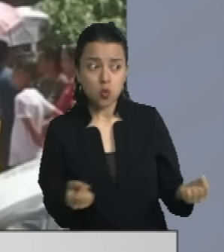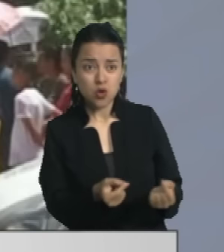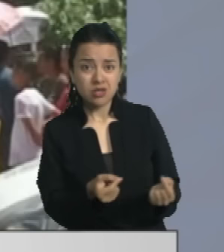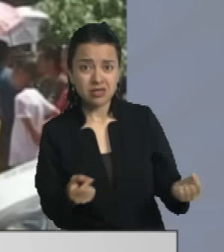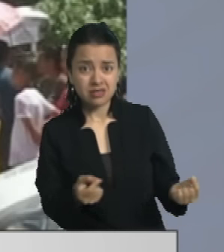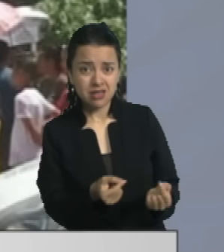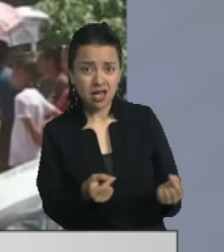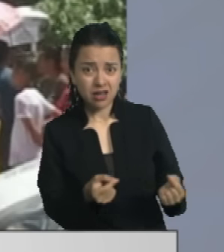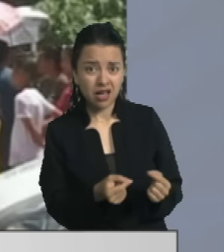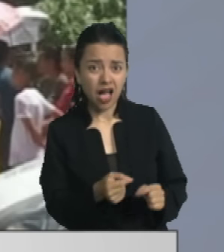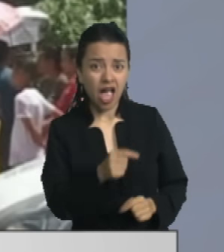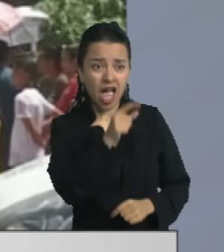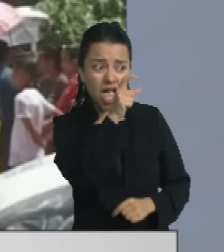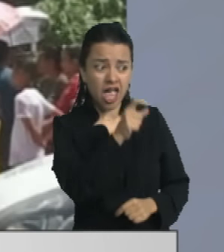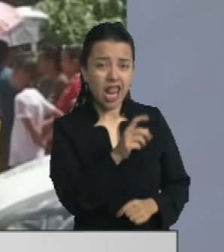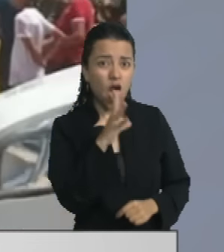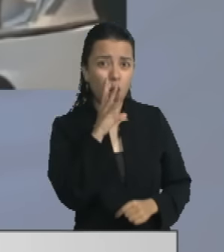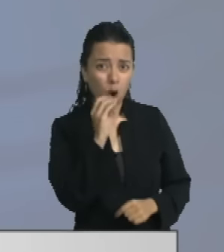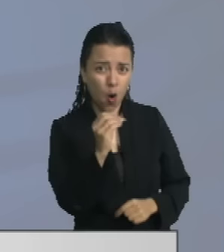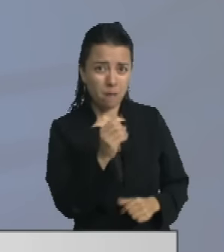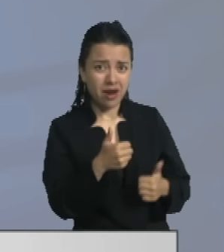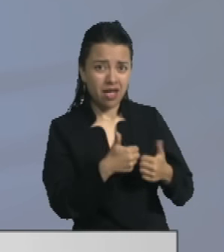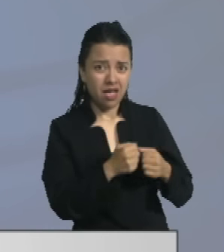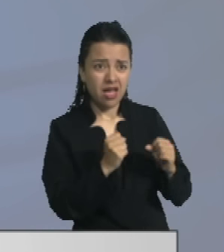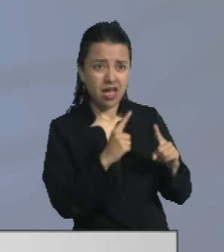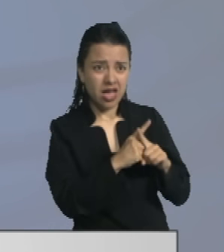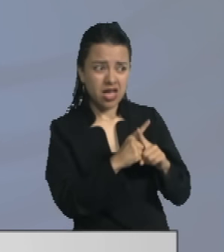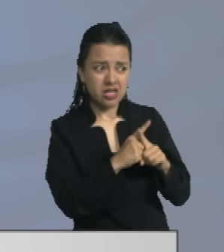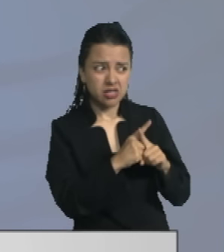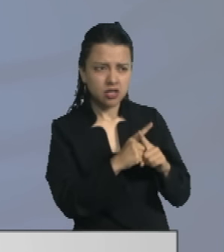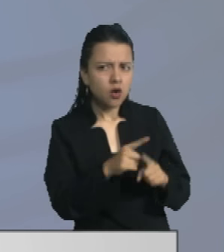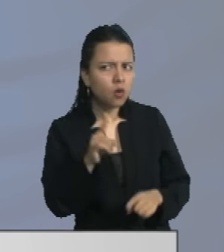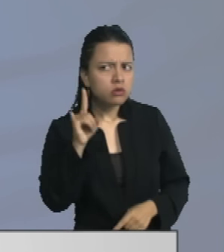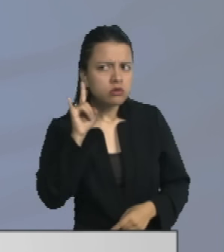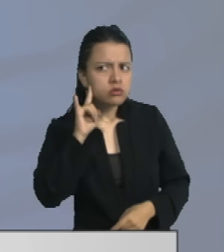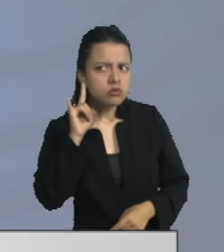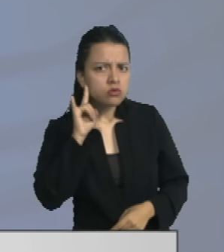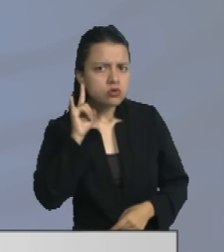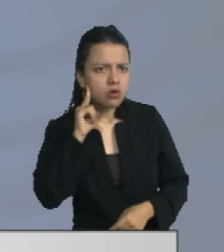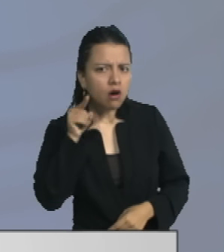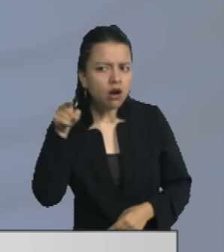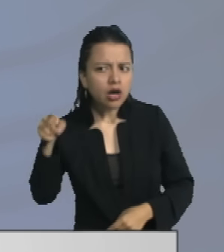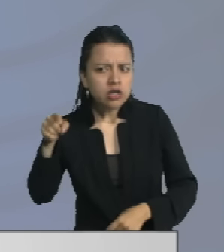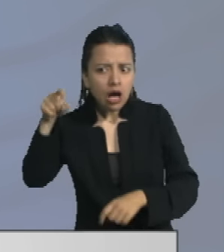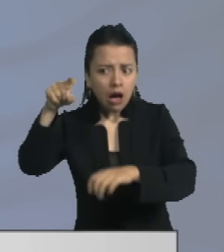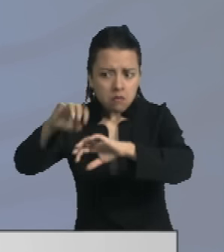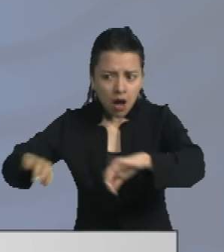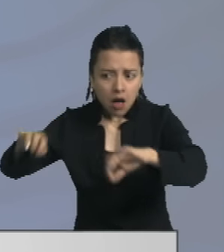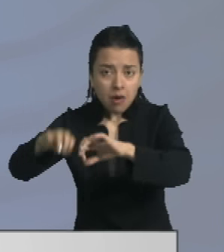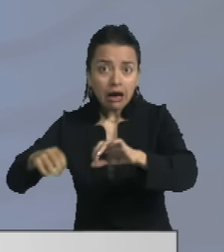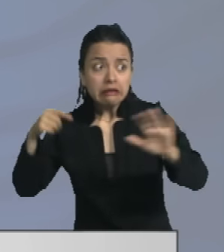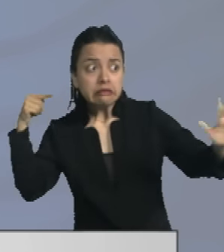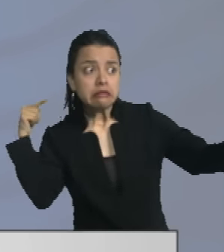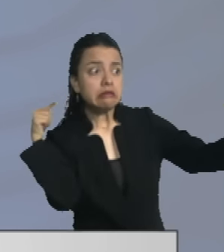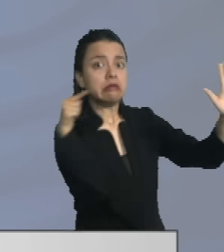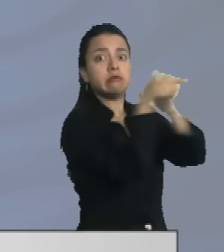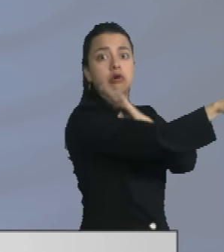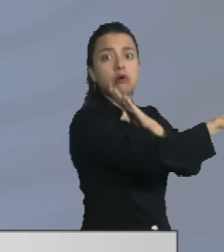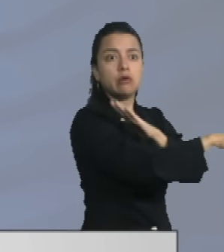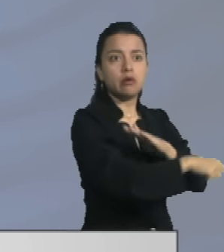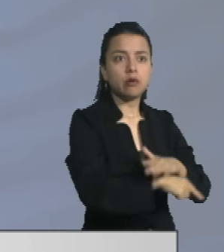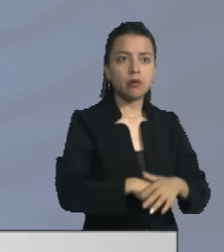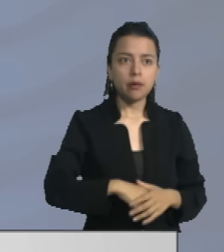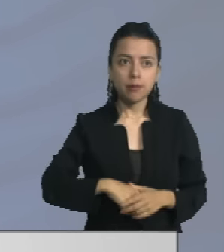traspatio de donde estaba enterrada Gina Paola y Al escuchar que acababan en el lugar huyó dicen